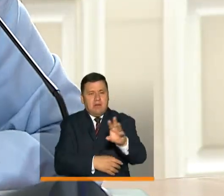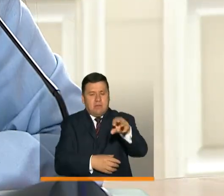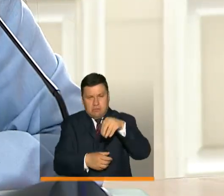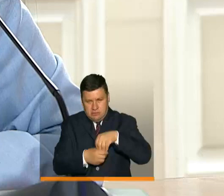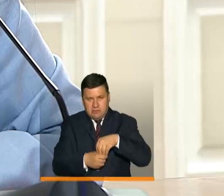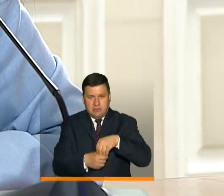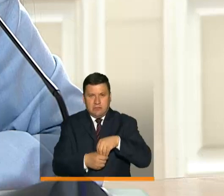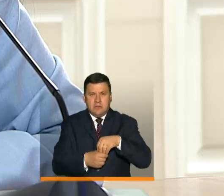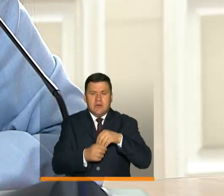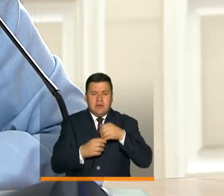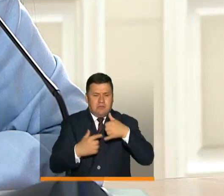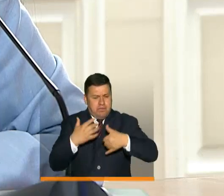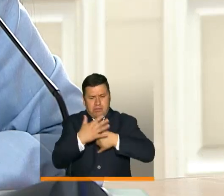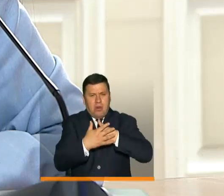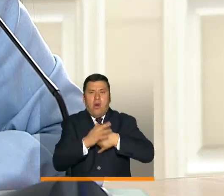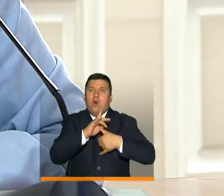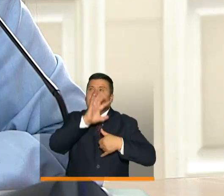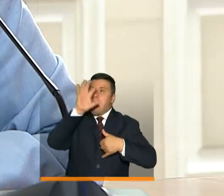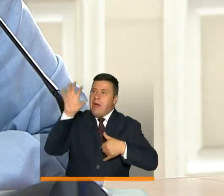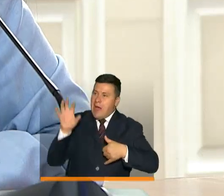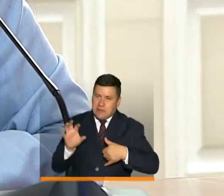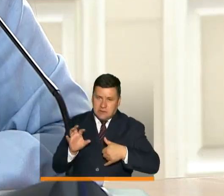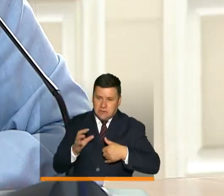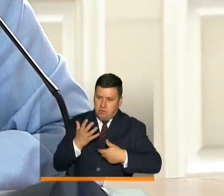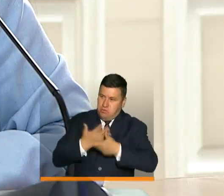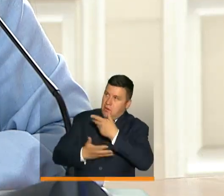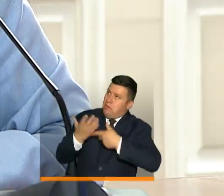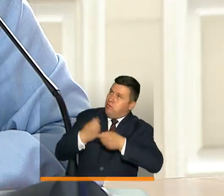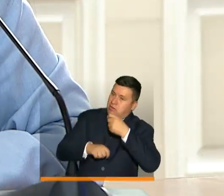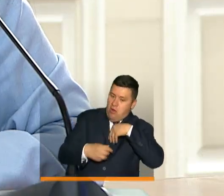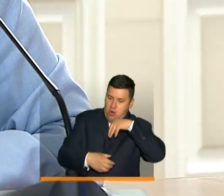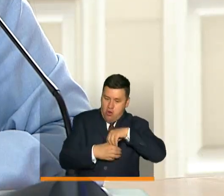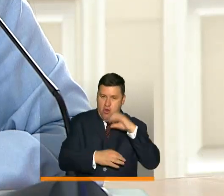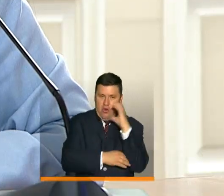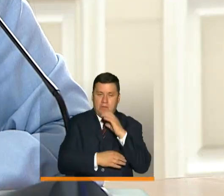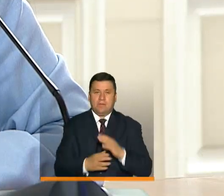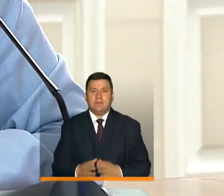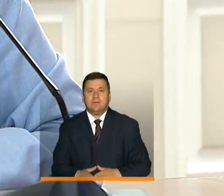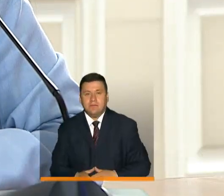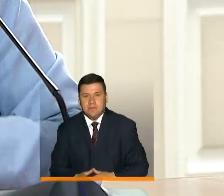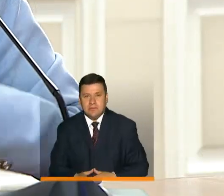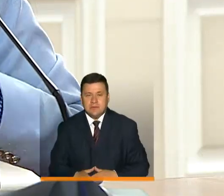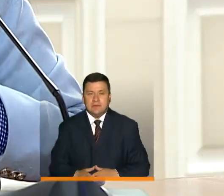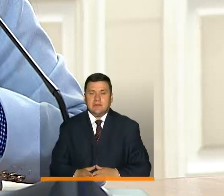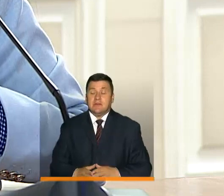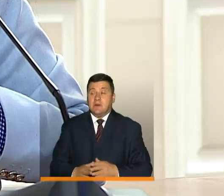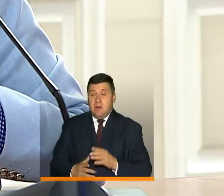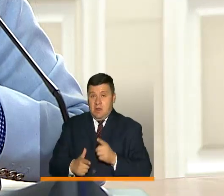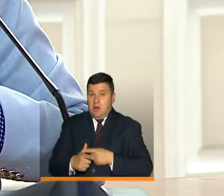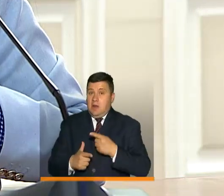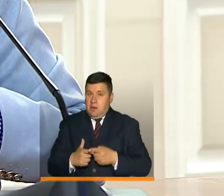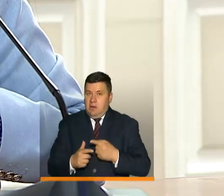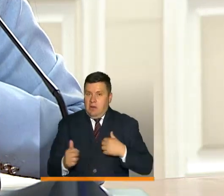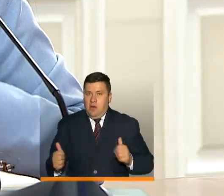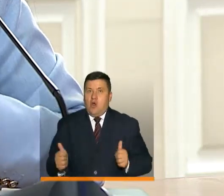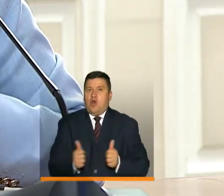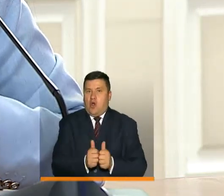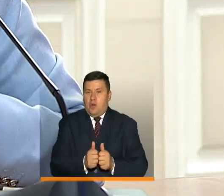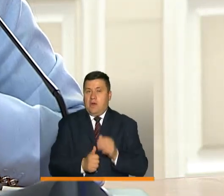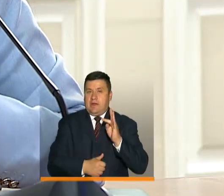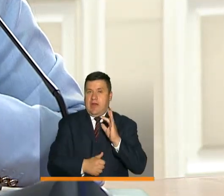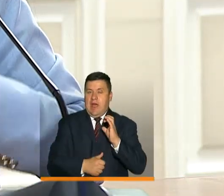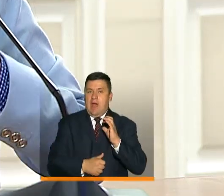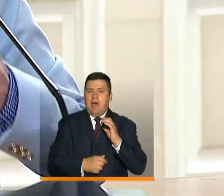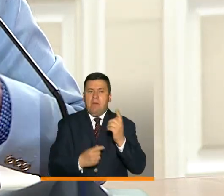inclusive trascender que esos productos se puedan vender por fuera. Entonces, también hacemos un acompañamiento de